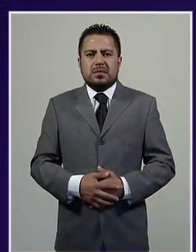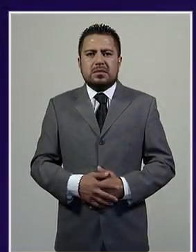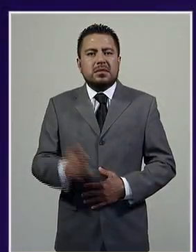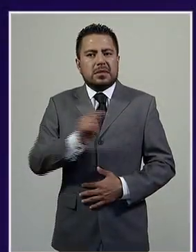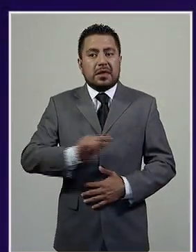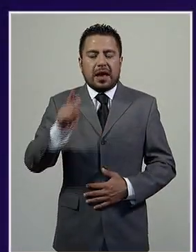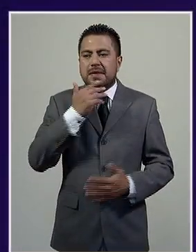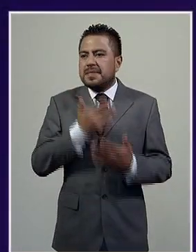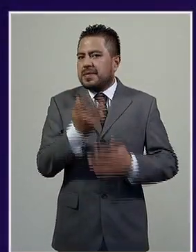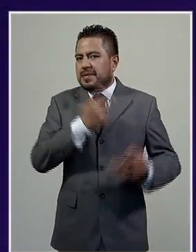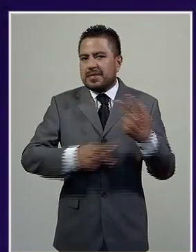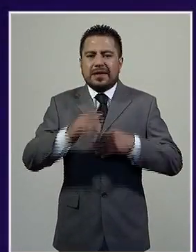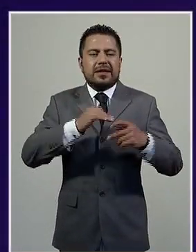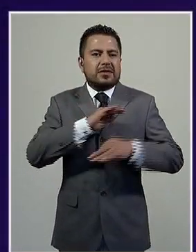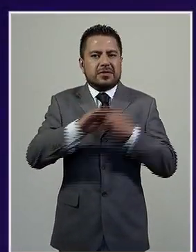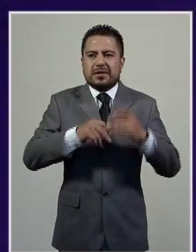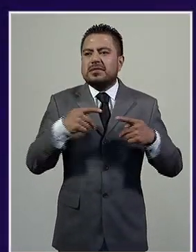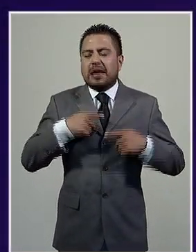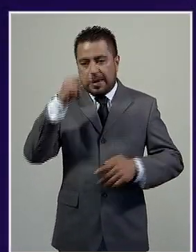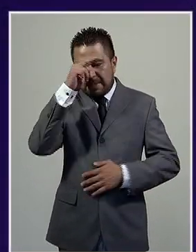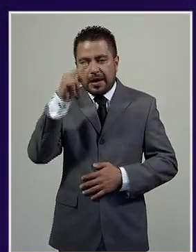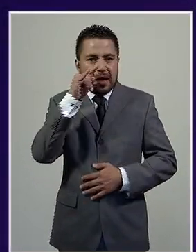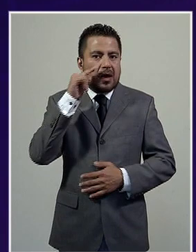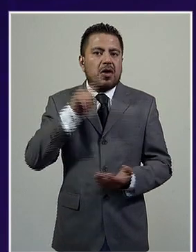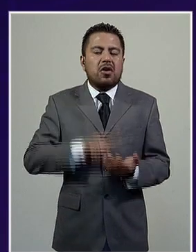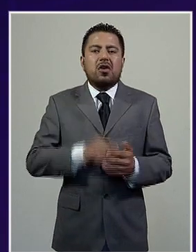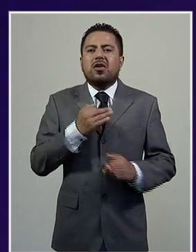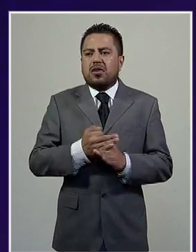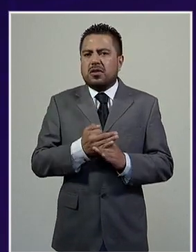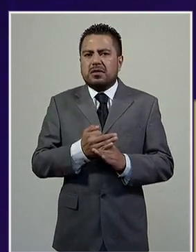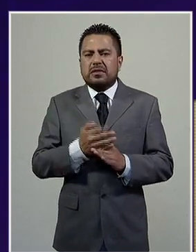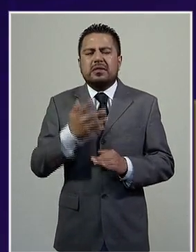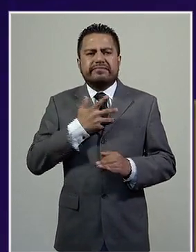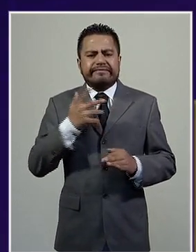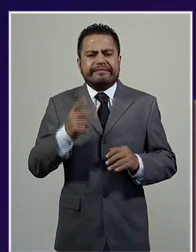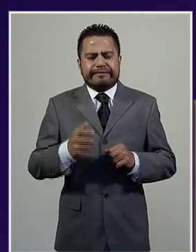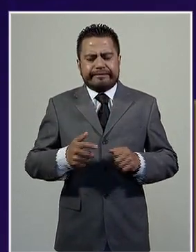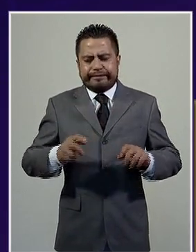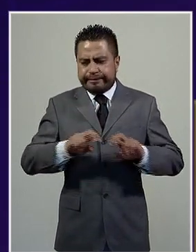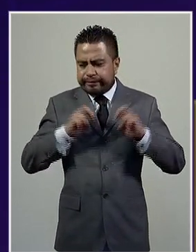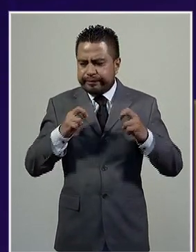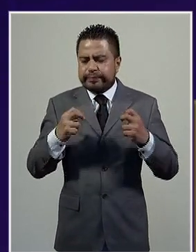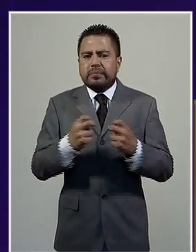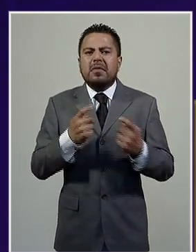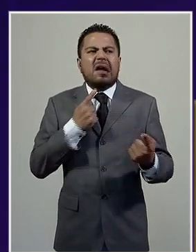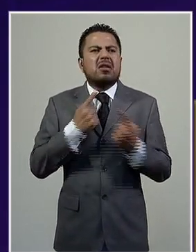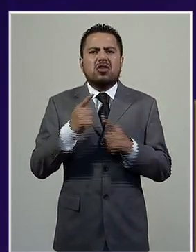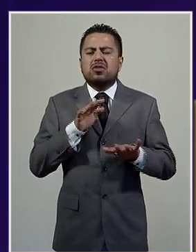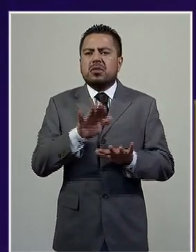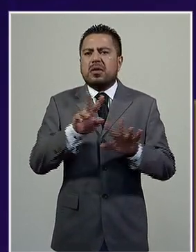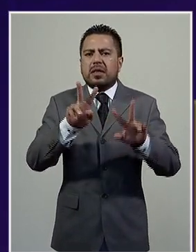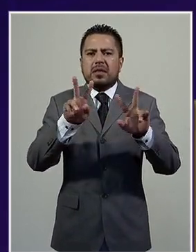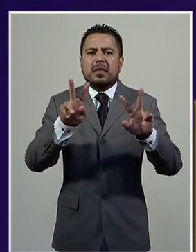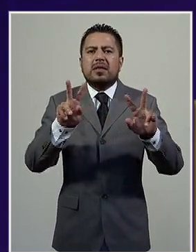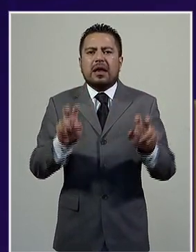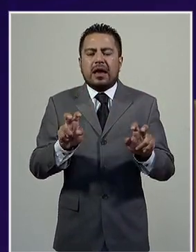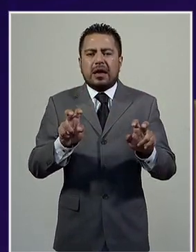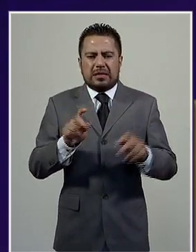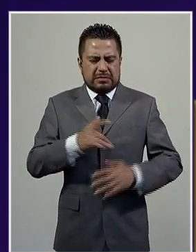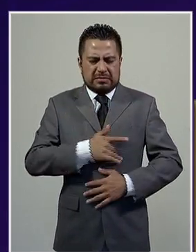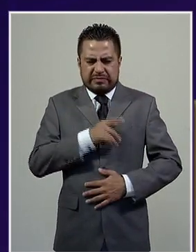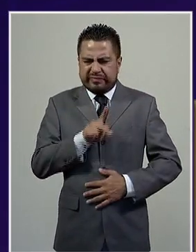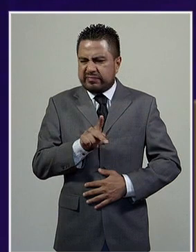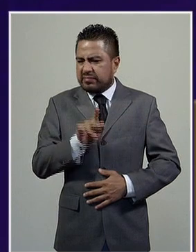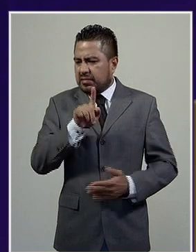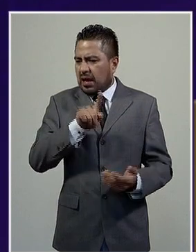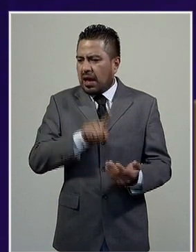tal? Bienvenidas, bienvenidos a México Invisible. Y estamos el día de hoy reunidas para conversar sobre el tema de apariencia